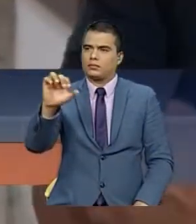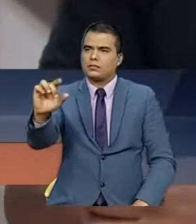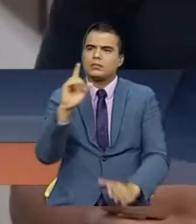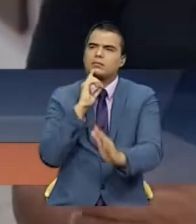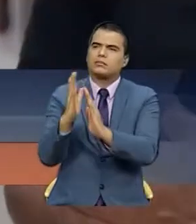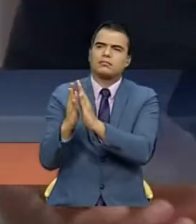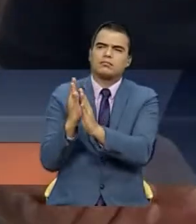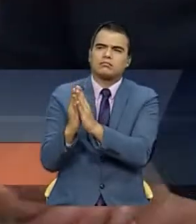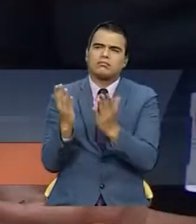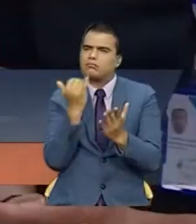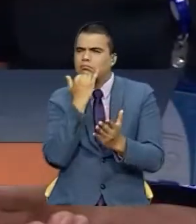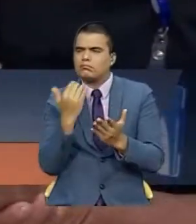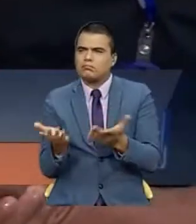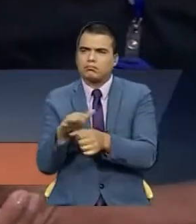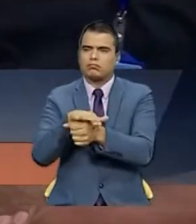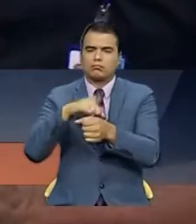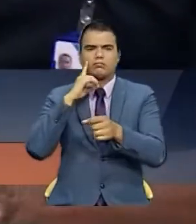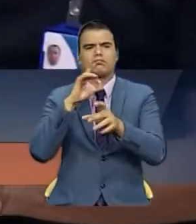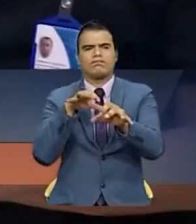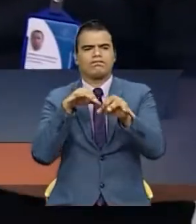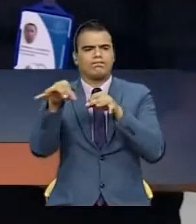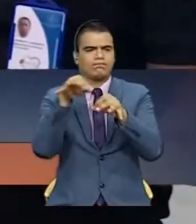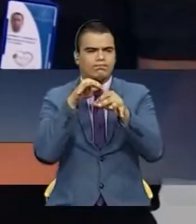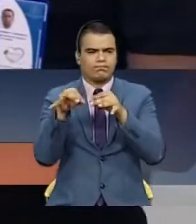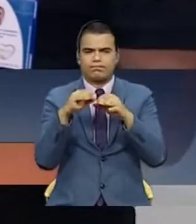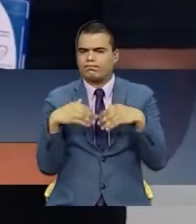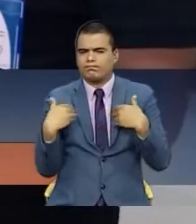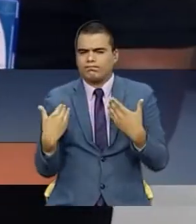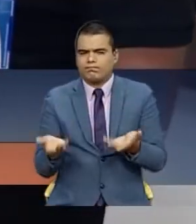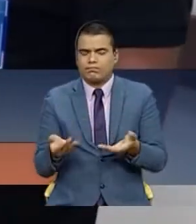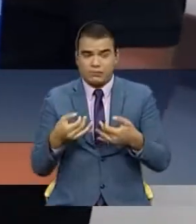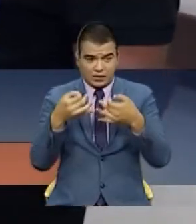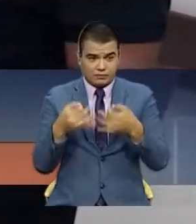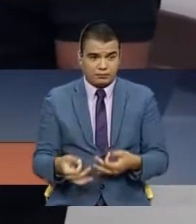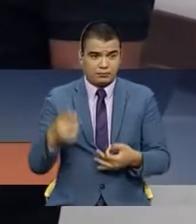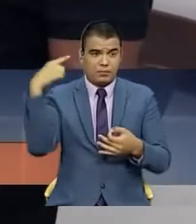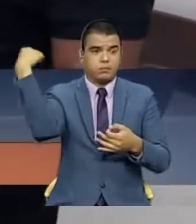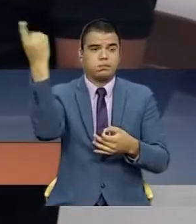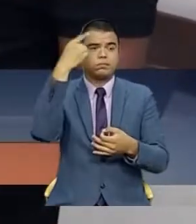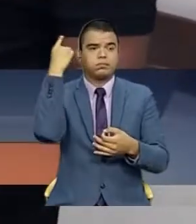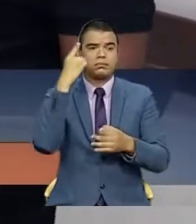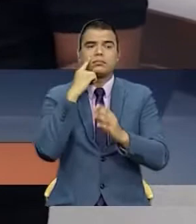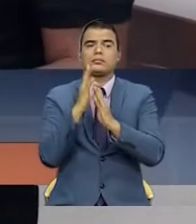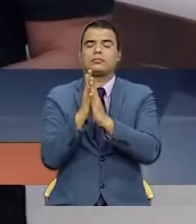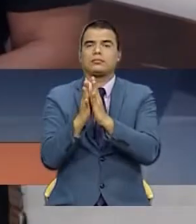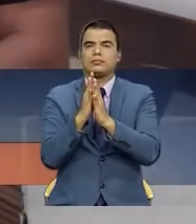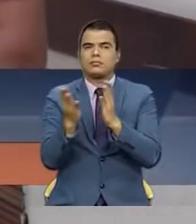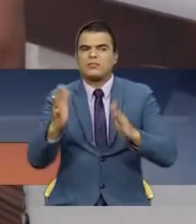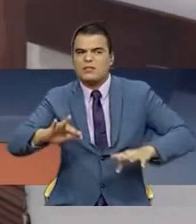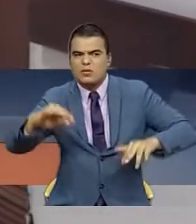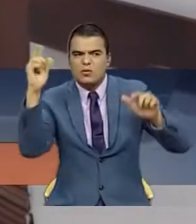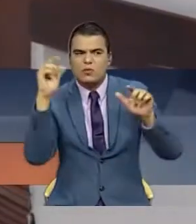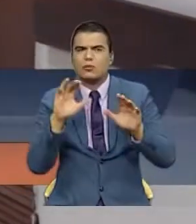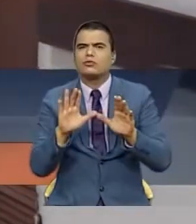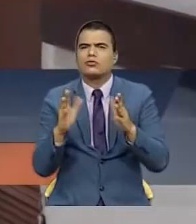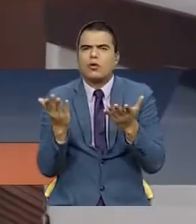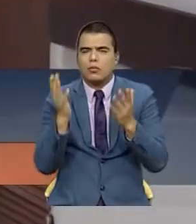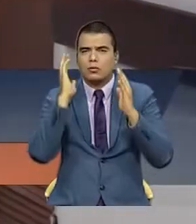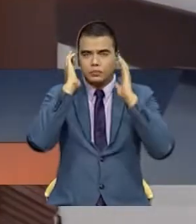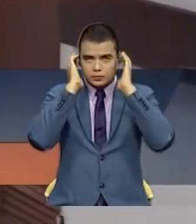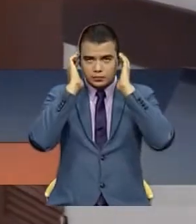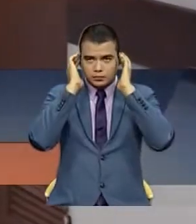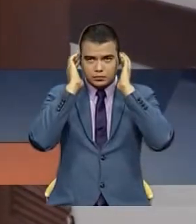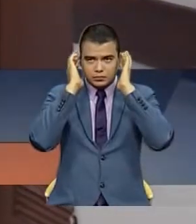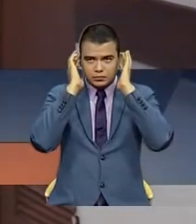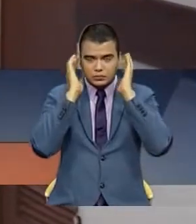coméntenos que aclaremos los hechos qué fue lo que pasó exactamente por qué se dice de un rapto es muy importante